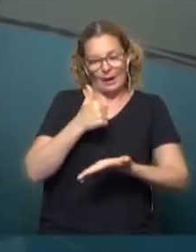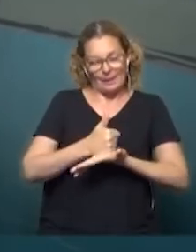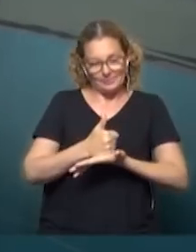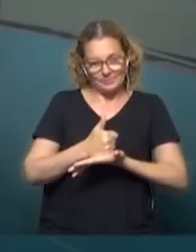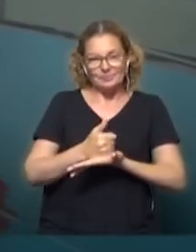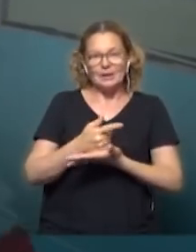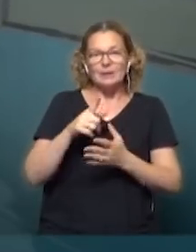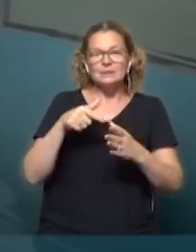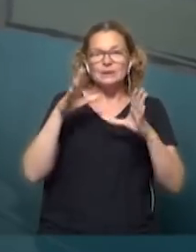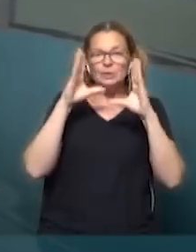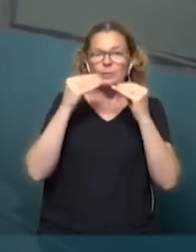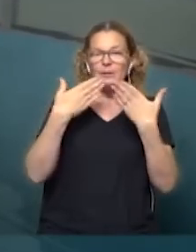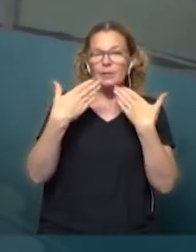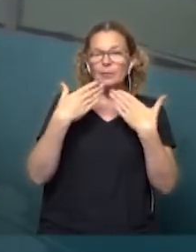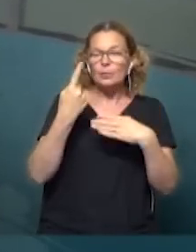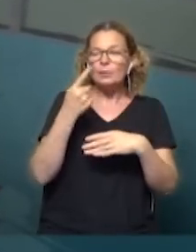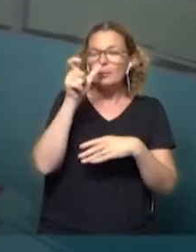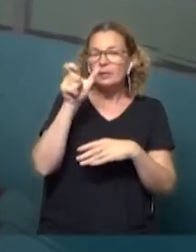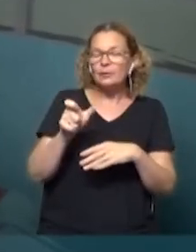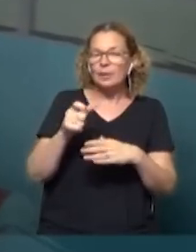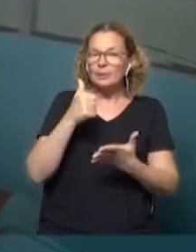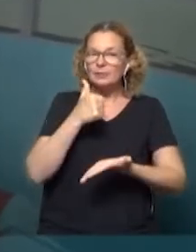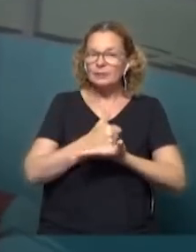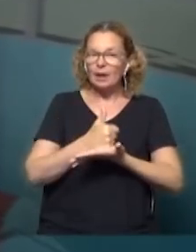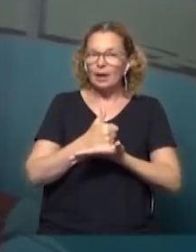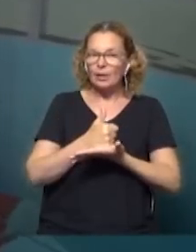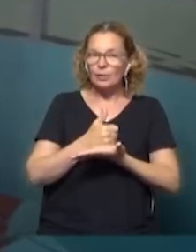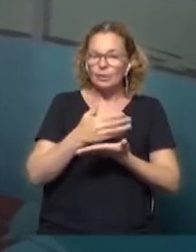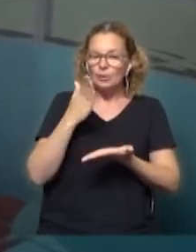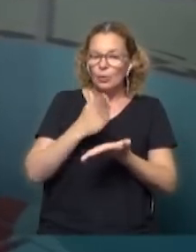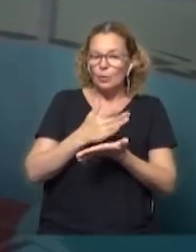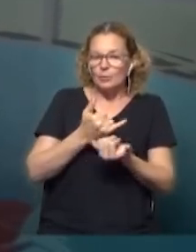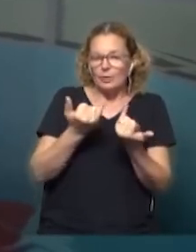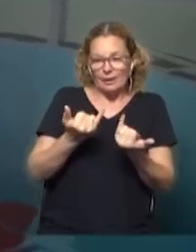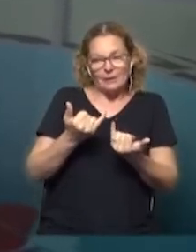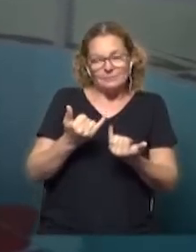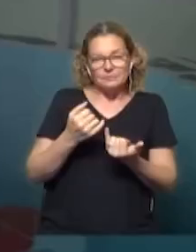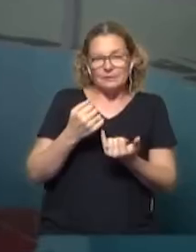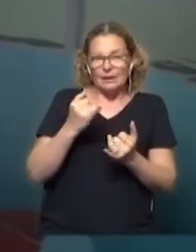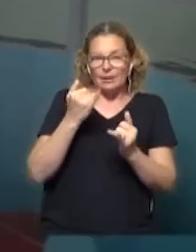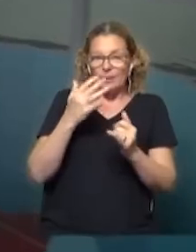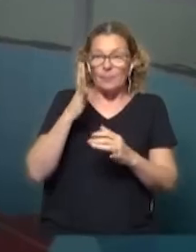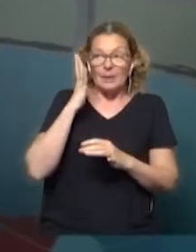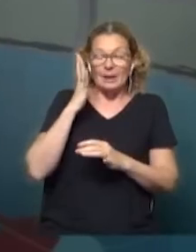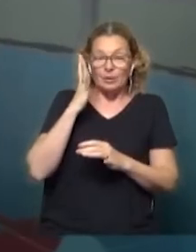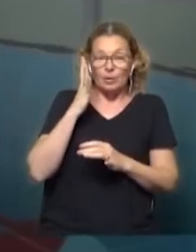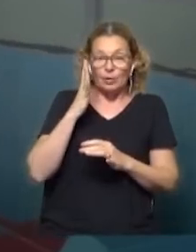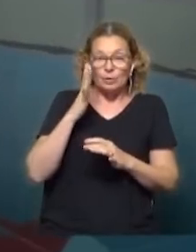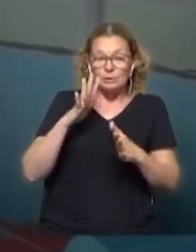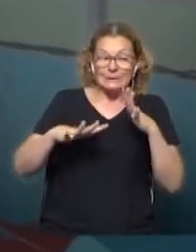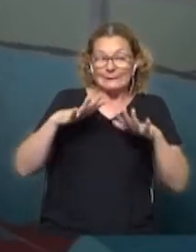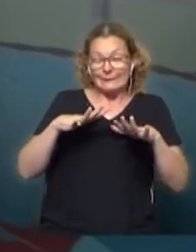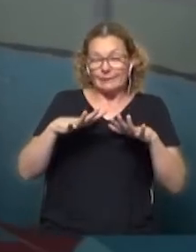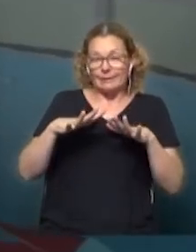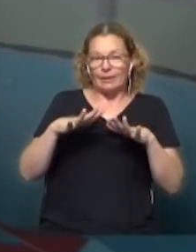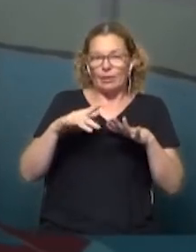esta noche para estar hablando con una persona que ha estado en el tapete en estos últimos días de peligroso desestabilizador